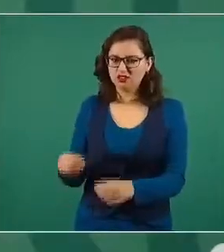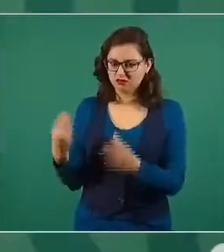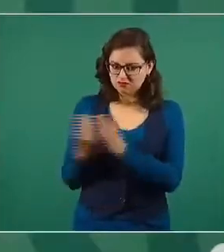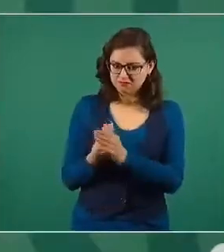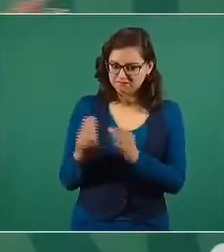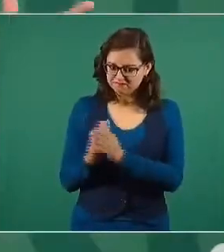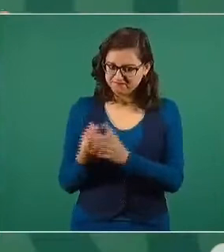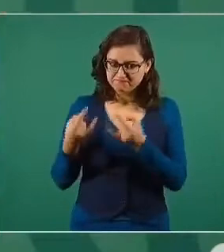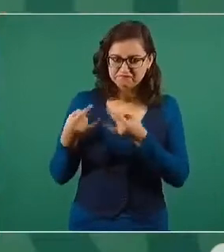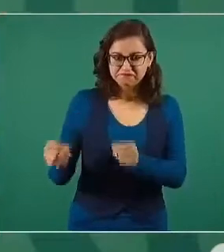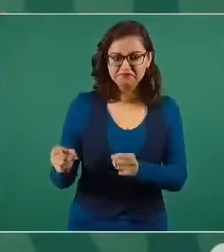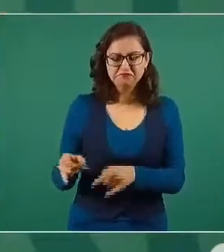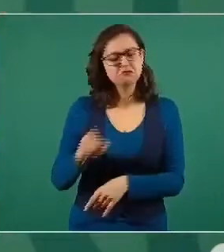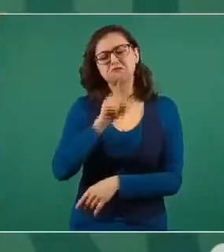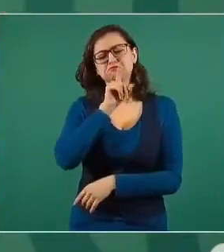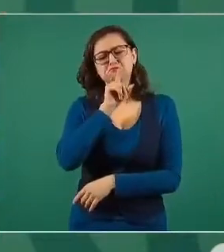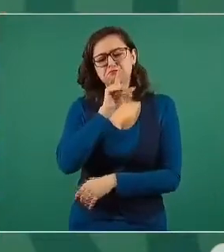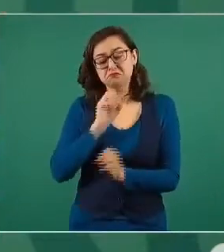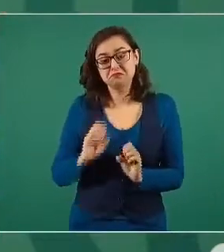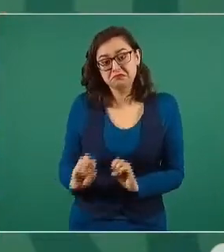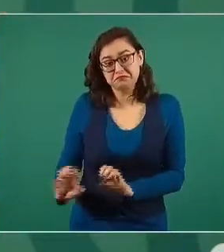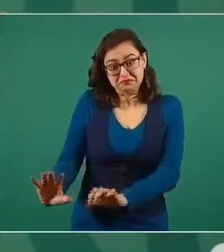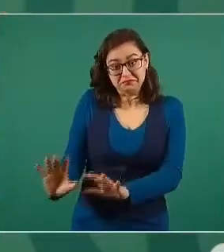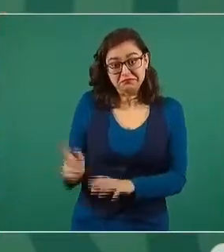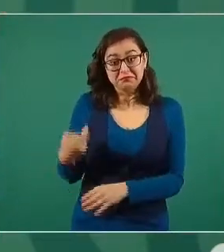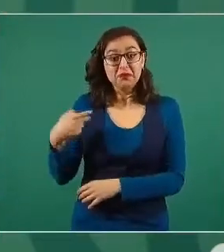Pero hay quienes no quieren.